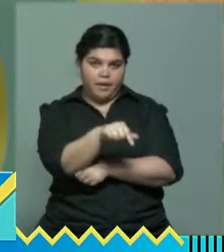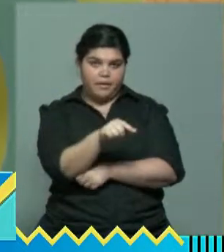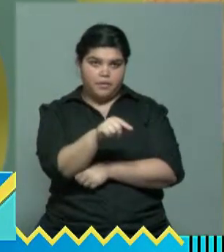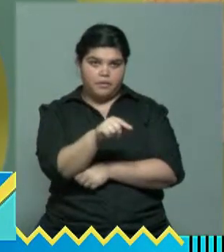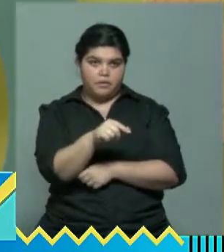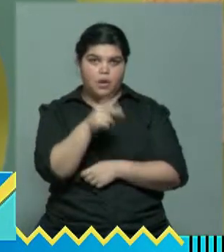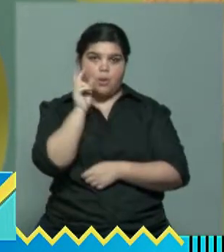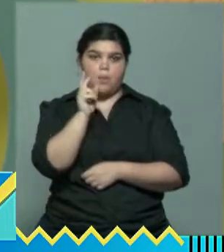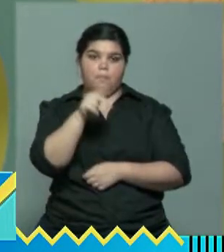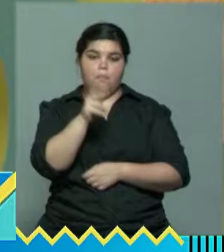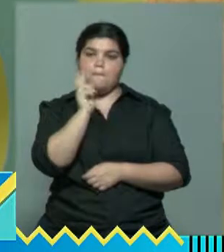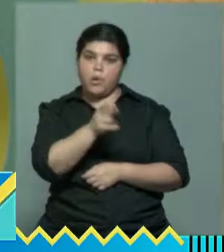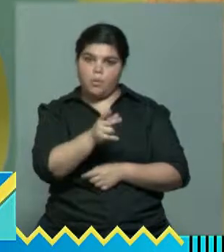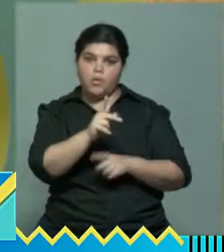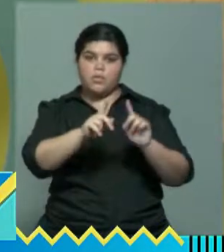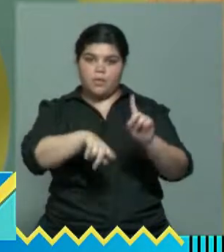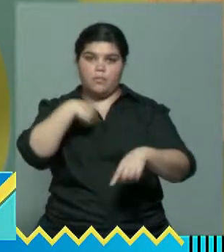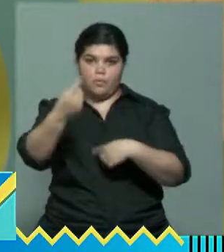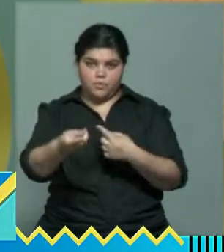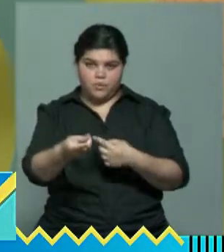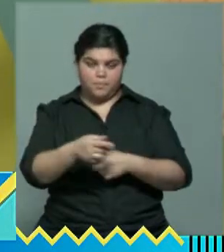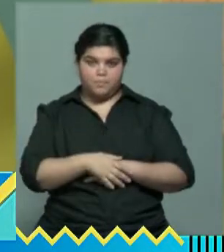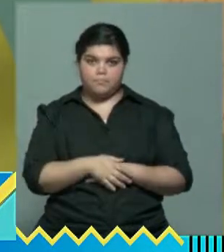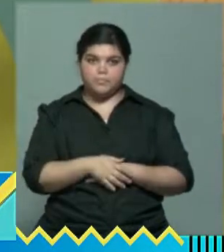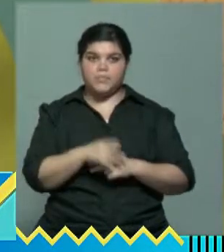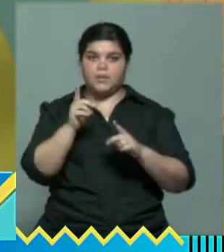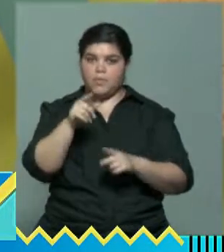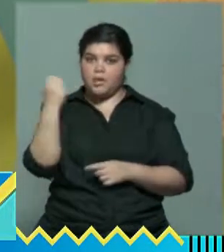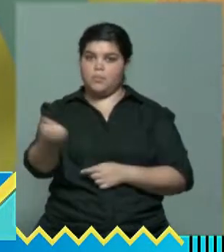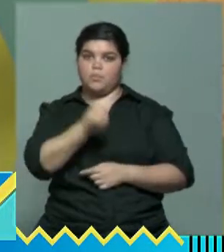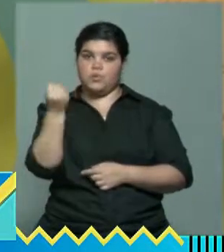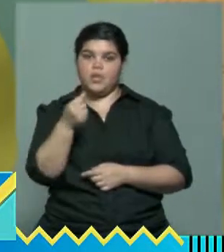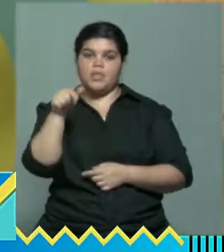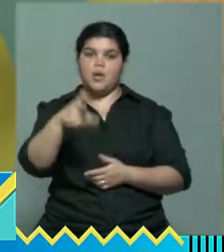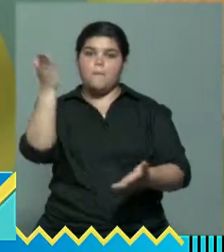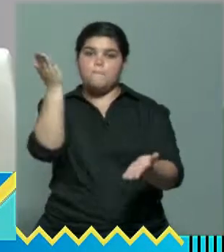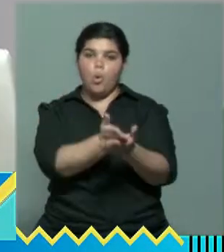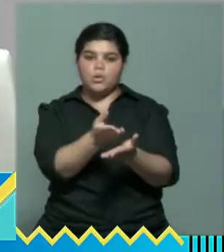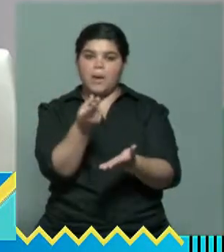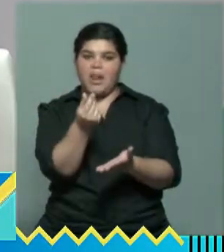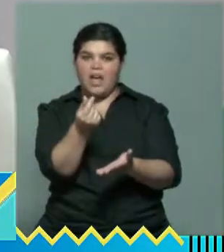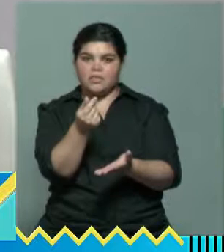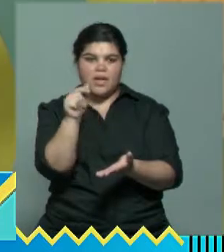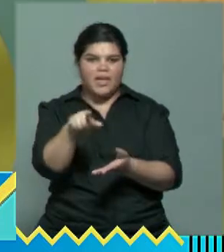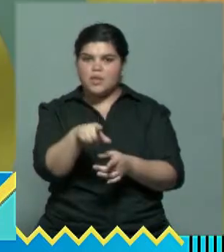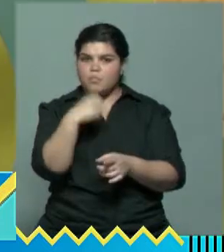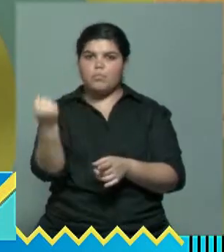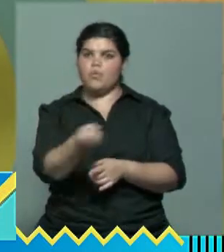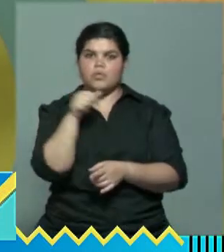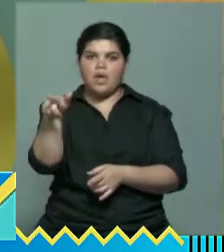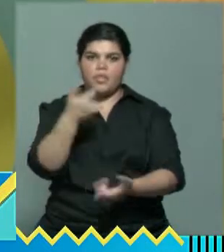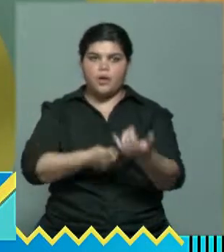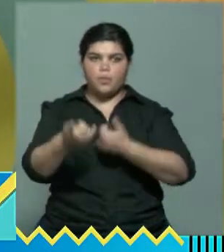venían. Es importante lo que ha dicho respecto de los montos de las multas. Los montos de las multas en las cuales ha